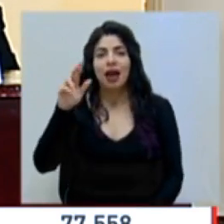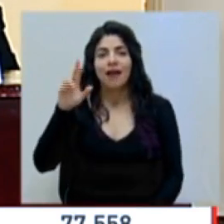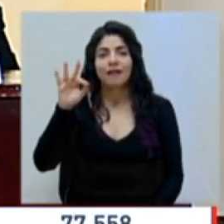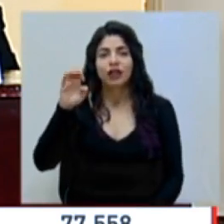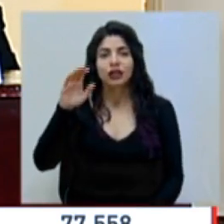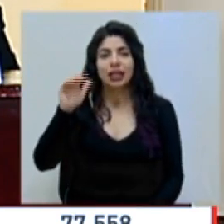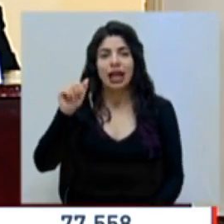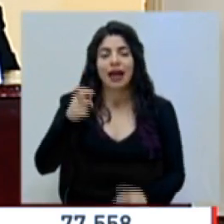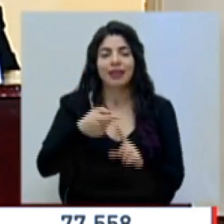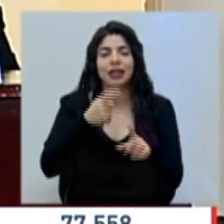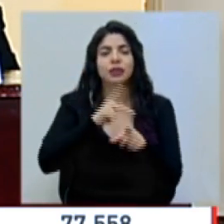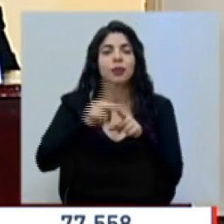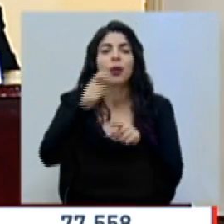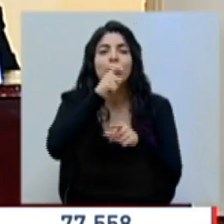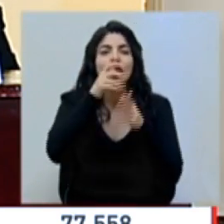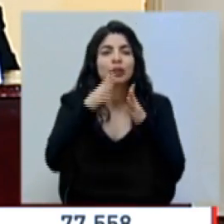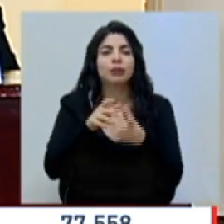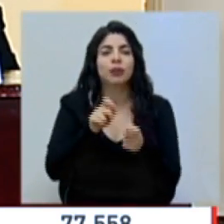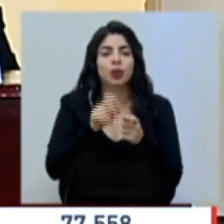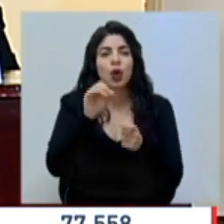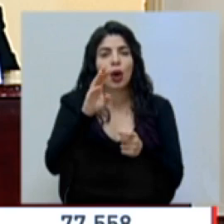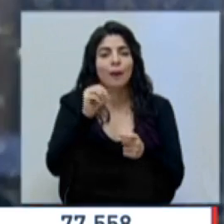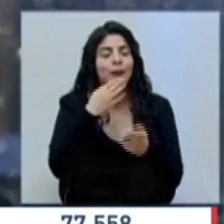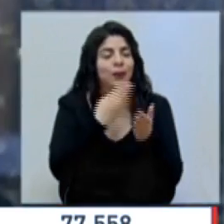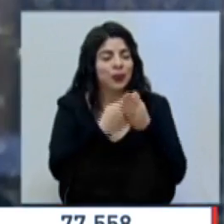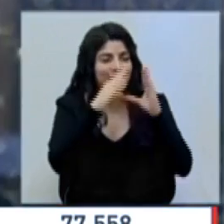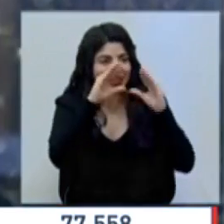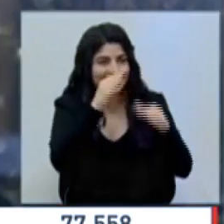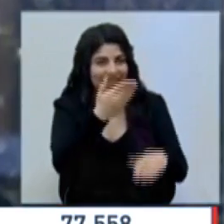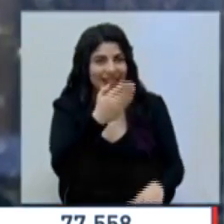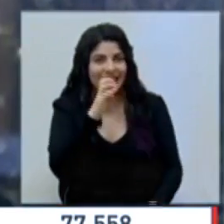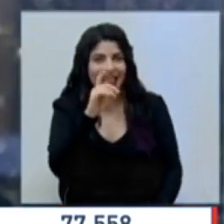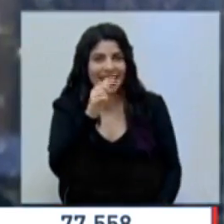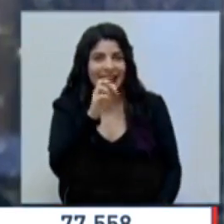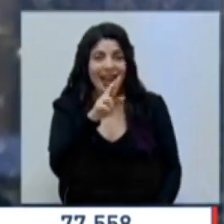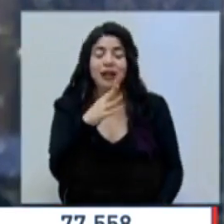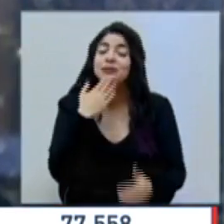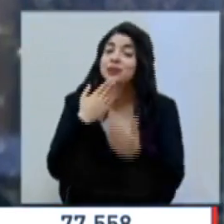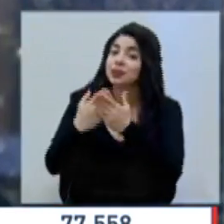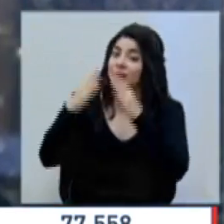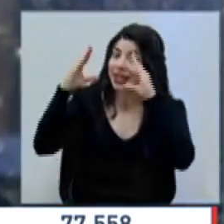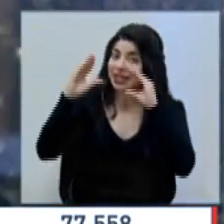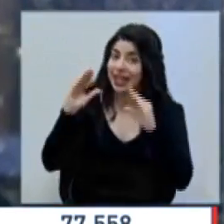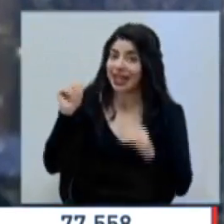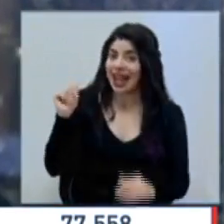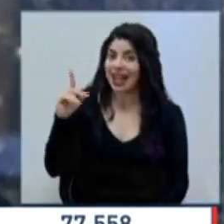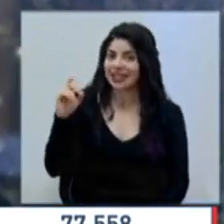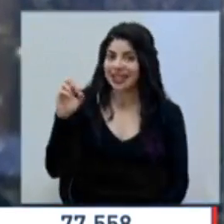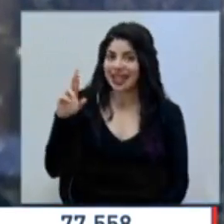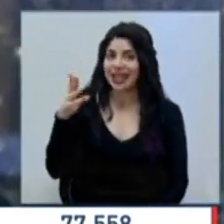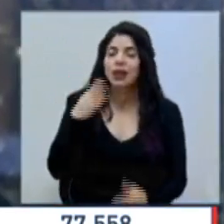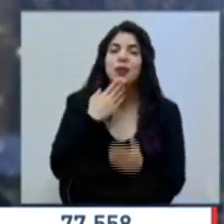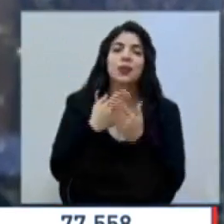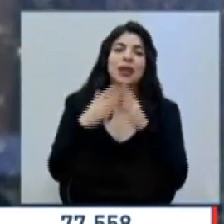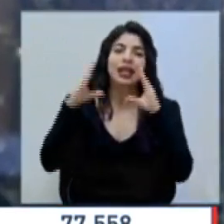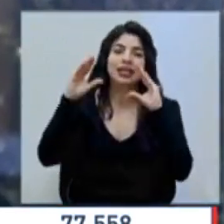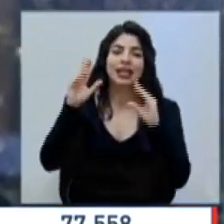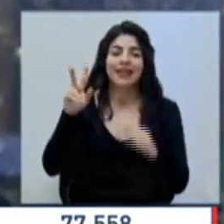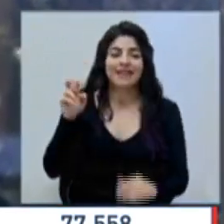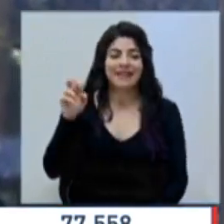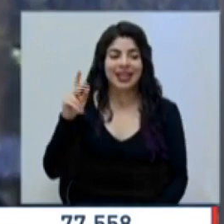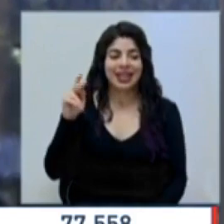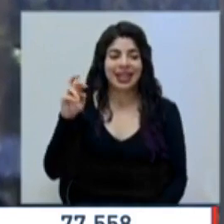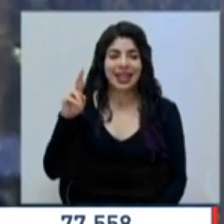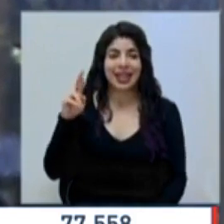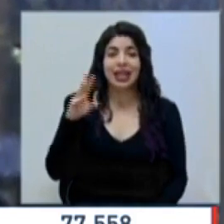de puroperiodismo.com. Muy buenas tardes, don Edgar. Muy buenas tardes, don Alexander, muy buenas tardes, don Werner, y